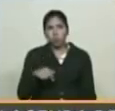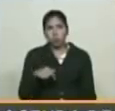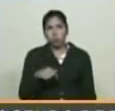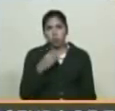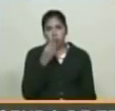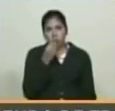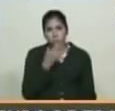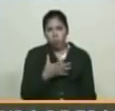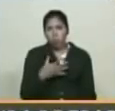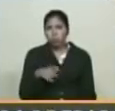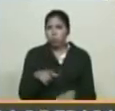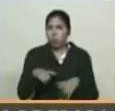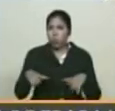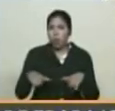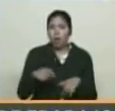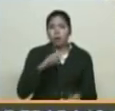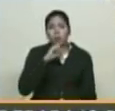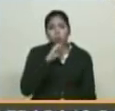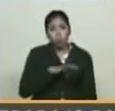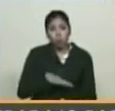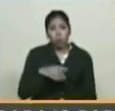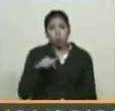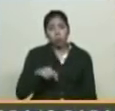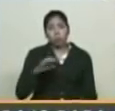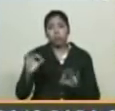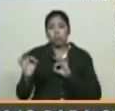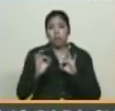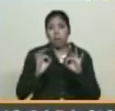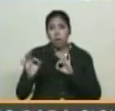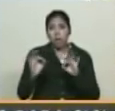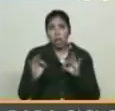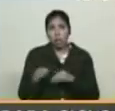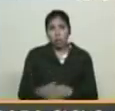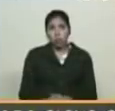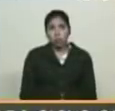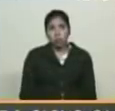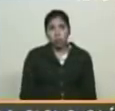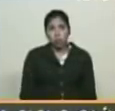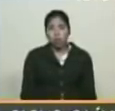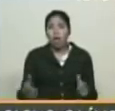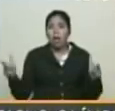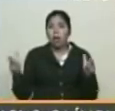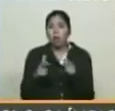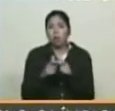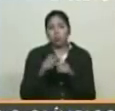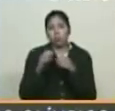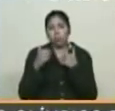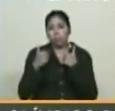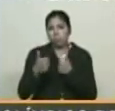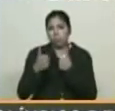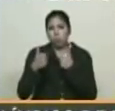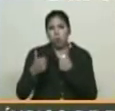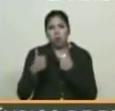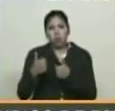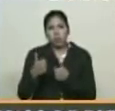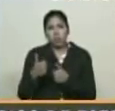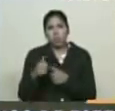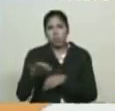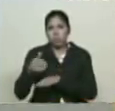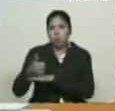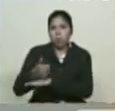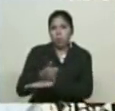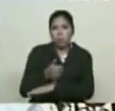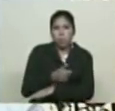Hermoso patrimonio. Tuvimos una extraordinaria reunión con la dirección, una delegación de la Dirección